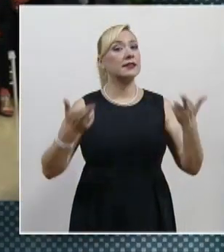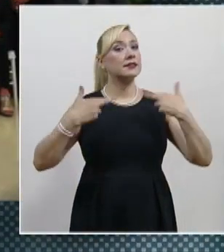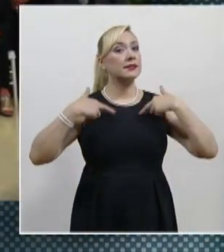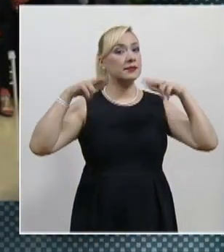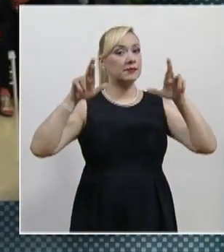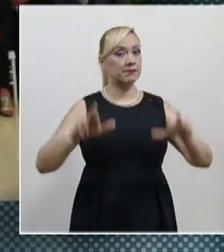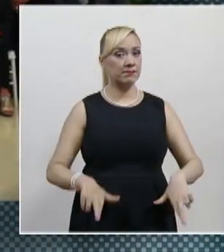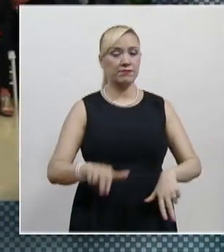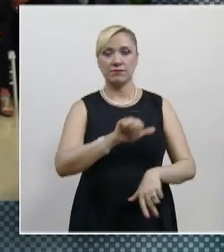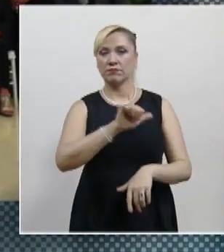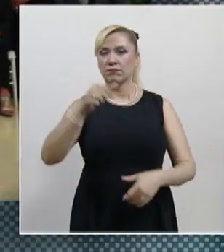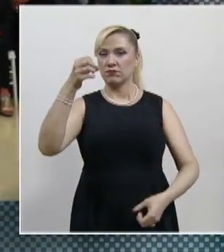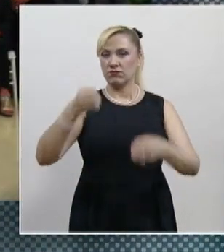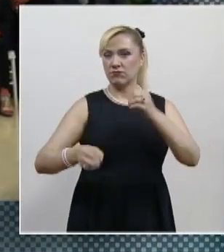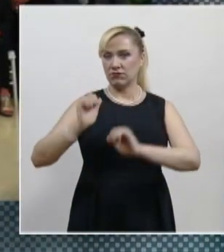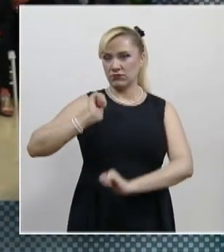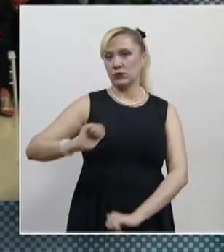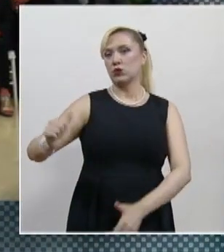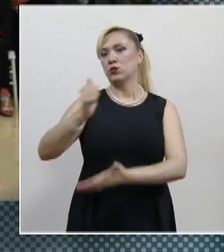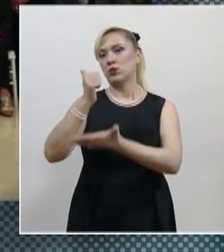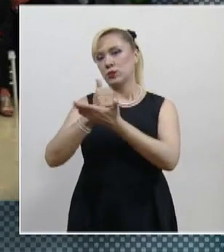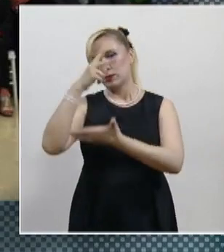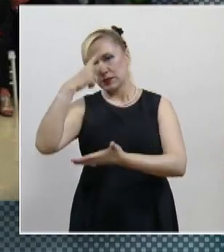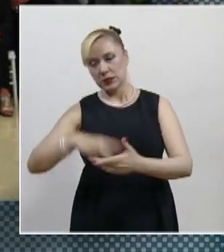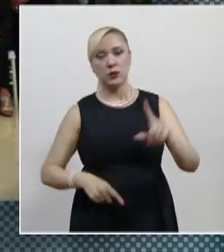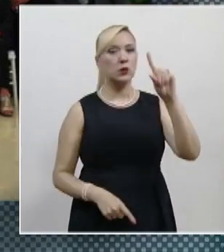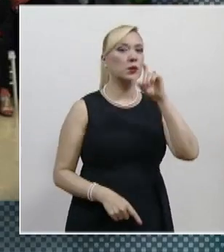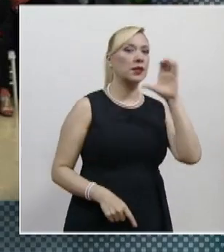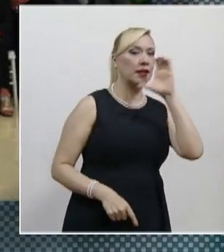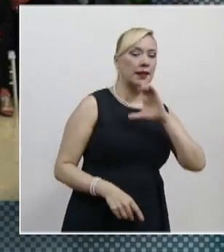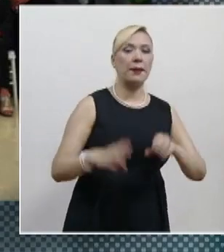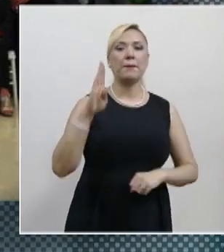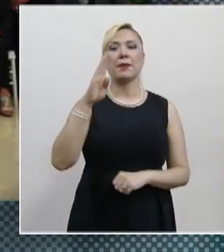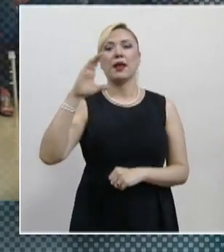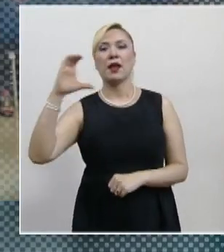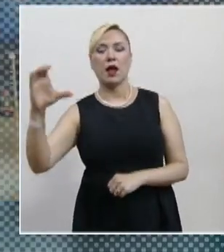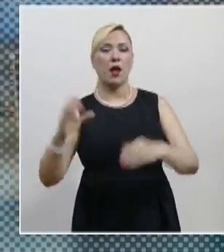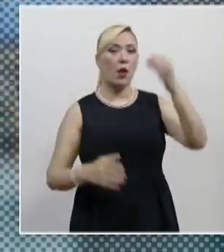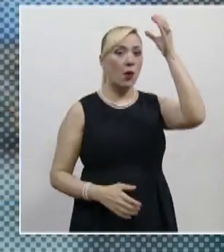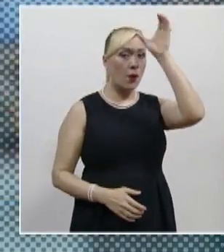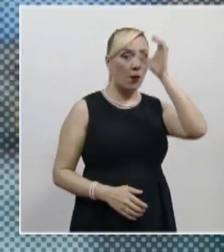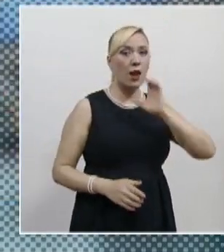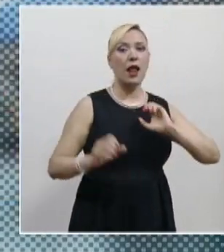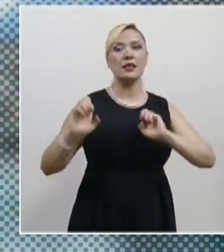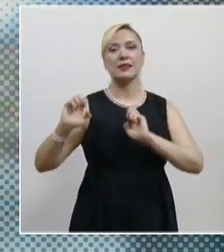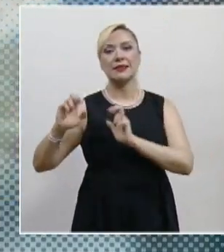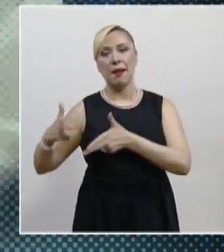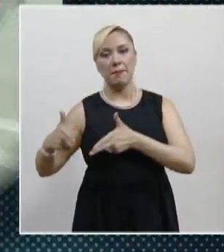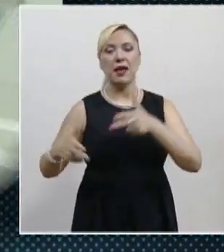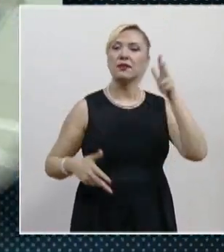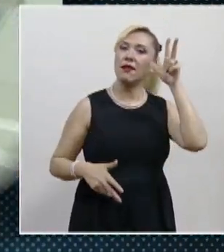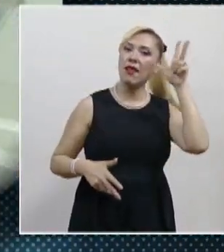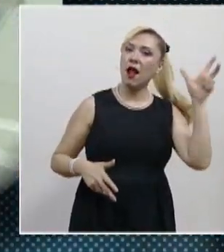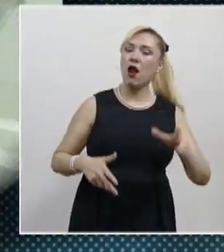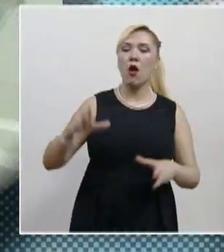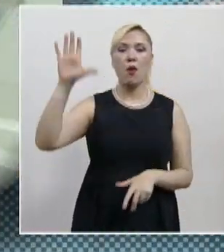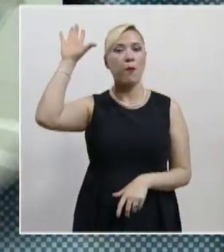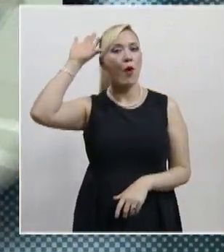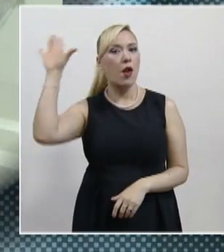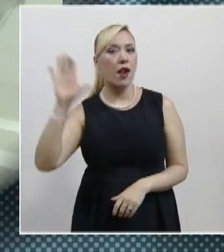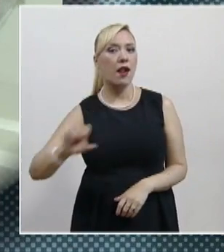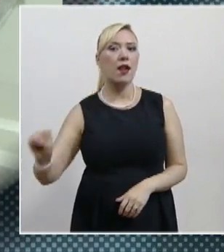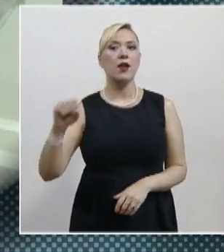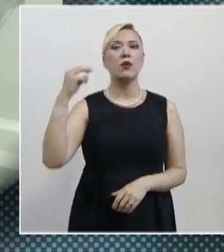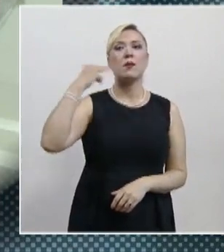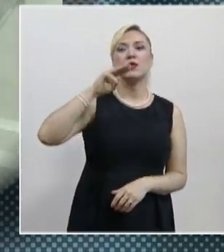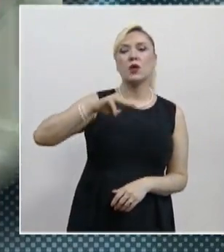Representantes de los poderes judiciales de Ciudad de México, Aguascalientes, Baja California, Coahuila, Chiapas, Hidalgo, Morelos, Michoacán,